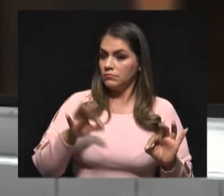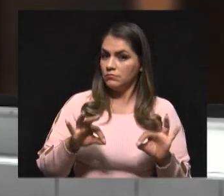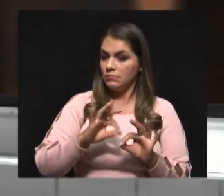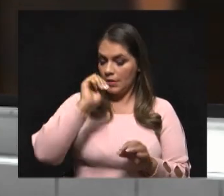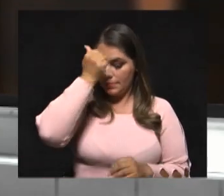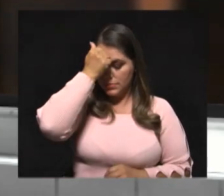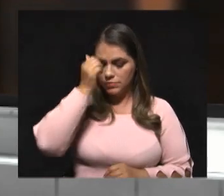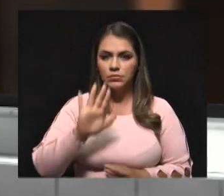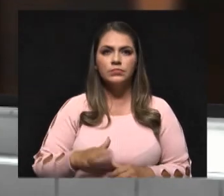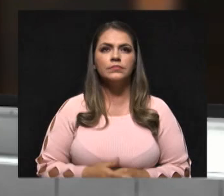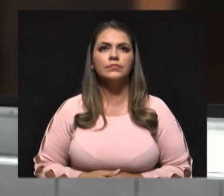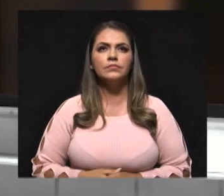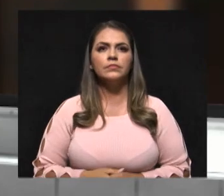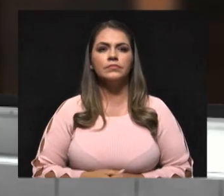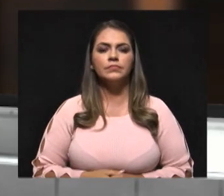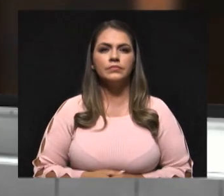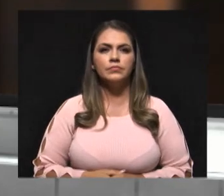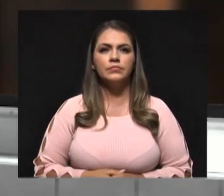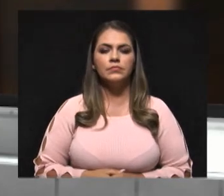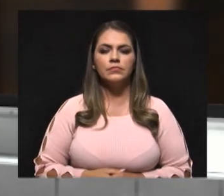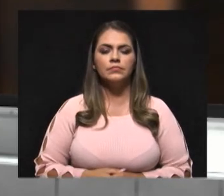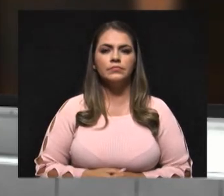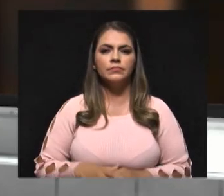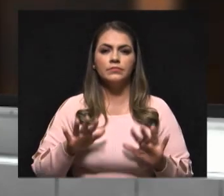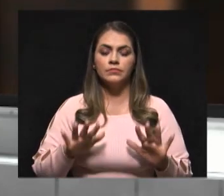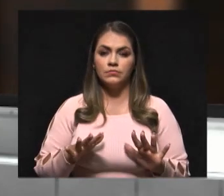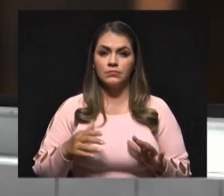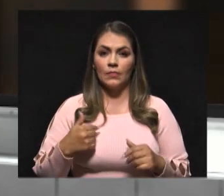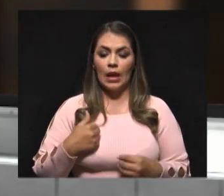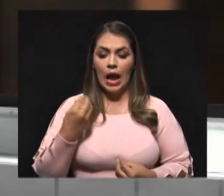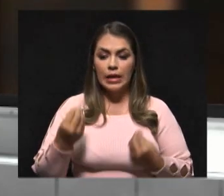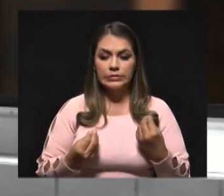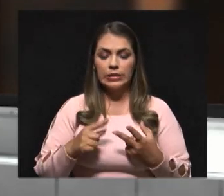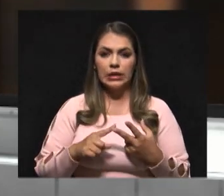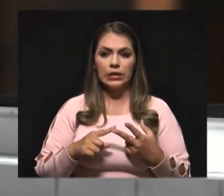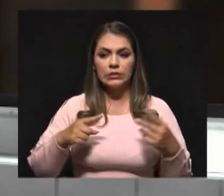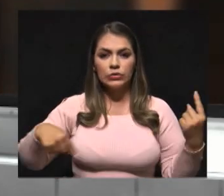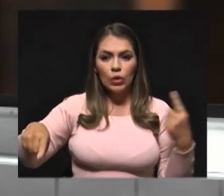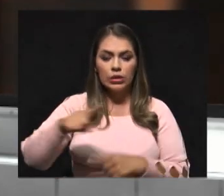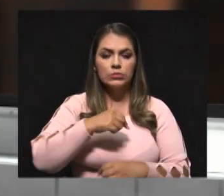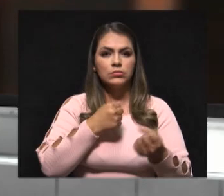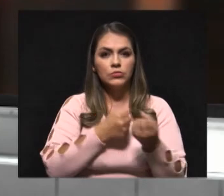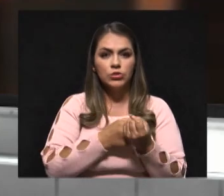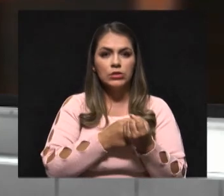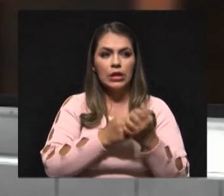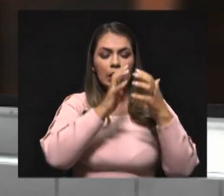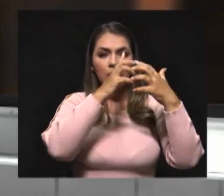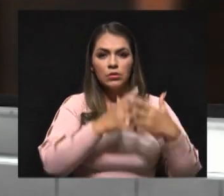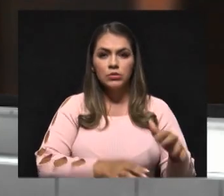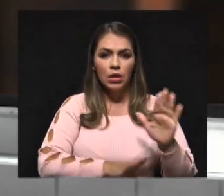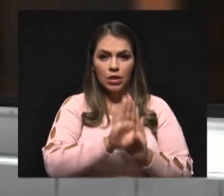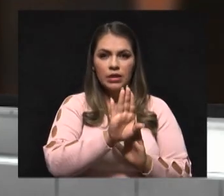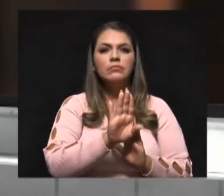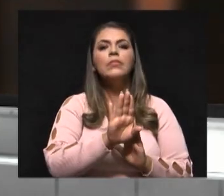quisiera también enfatizar al cierre el programa todo lo que se haga en beneficio del turismo como una industria desarrollo